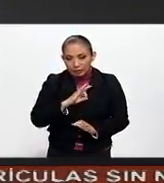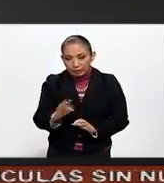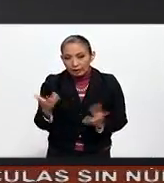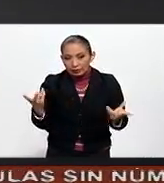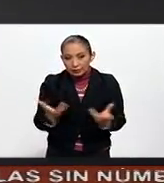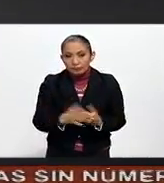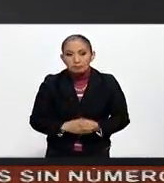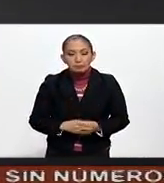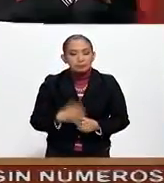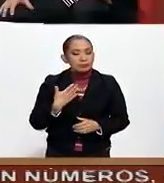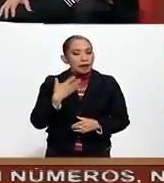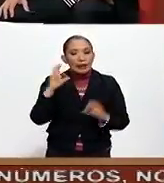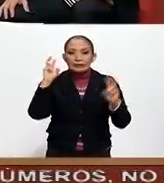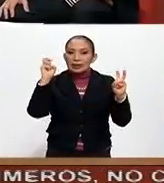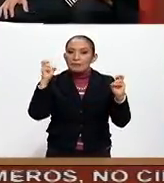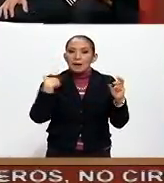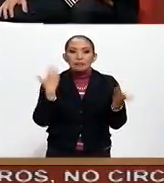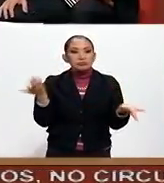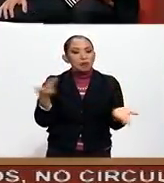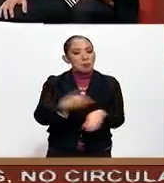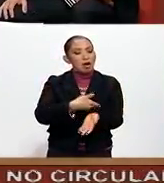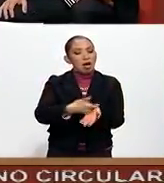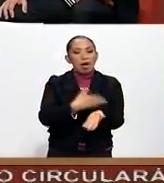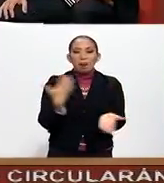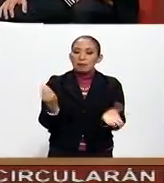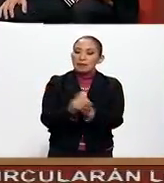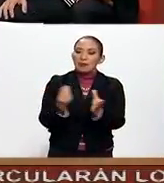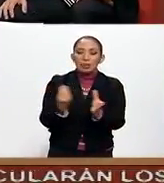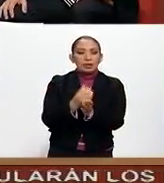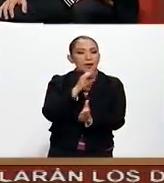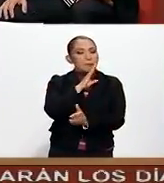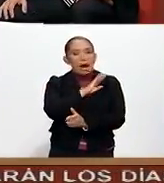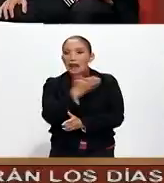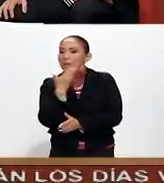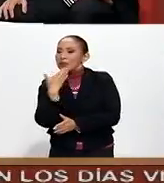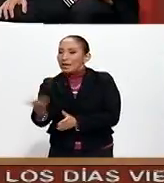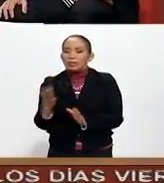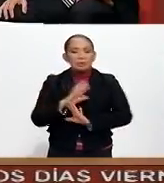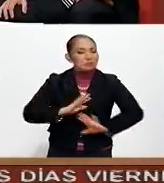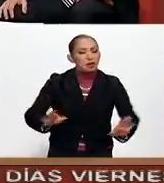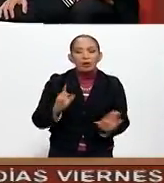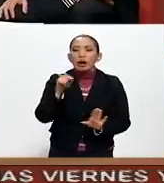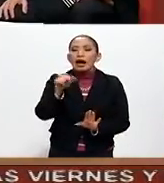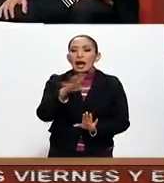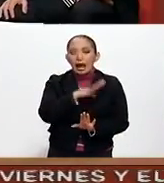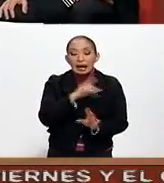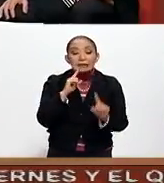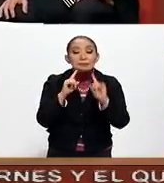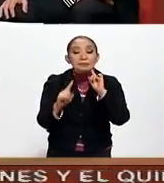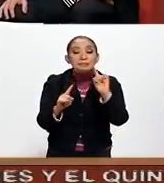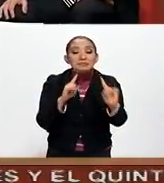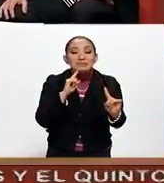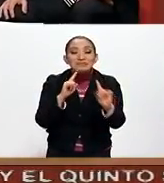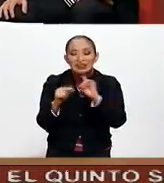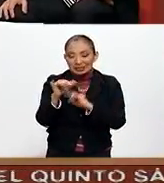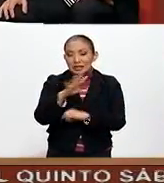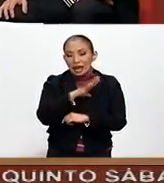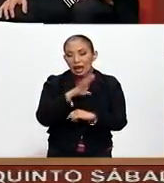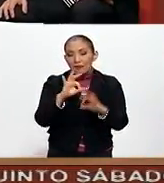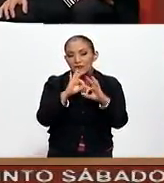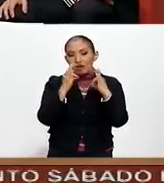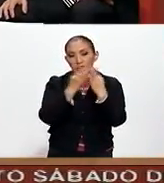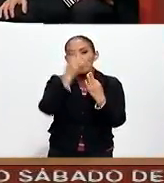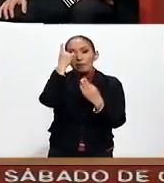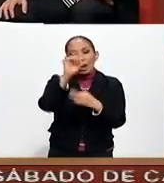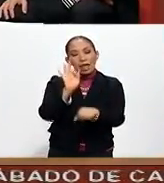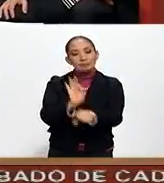no hay temas tabús, no hay cosas completamente malas ni completamente buenas. existe el diálogo, Y ¿no? hay herramientas para además